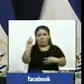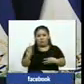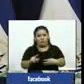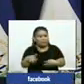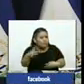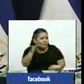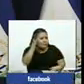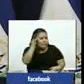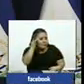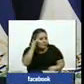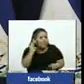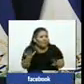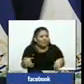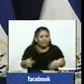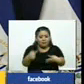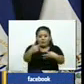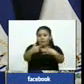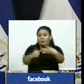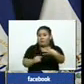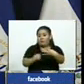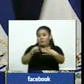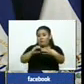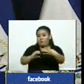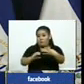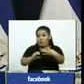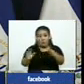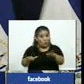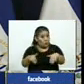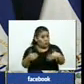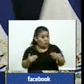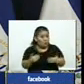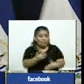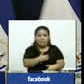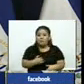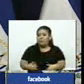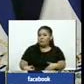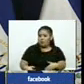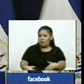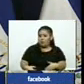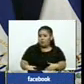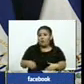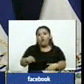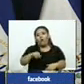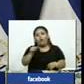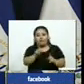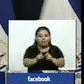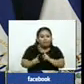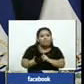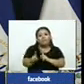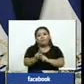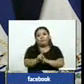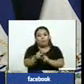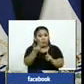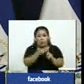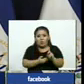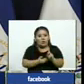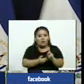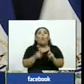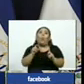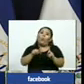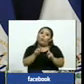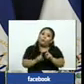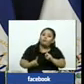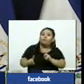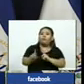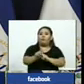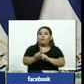muchos de ustedes ya lo saben, cuando no hay presidente, se encarga un presidente para el efecto de poder manejar el Estado mientras